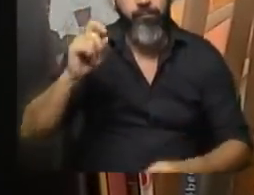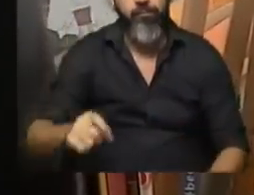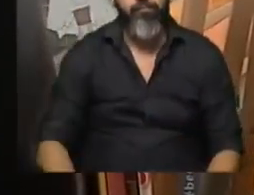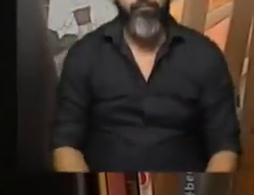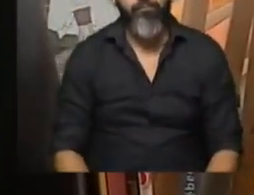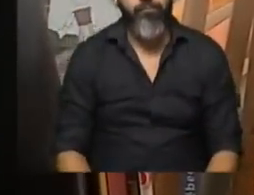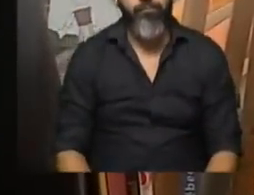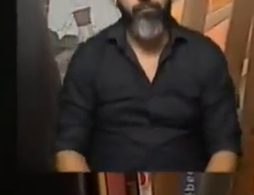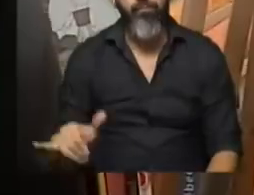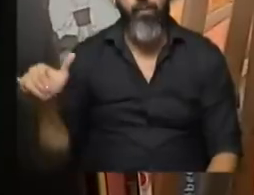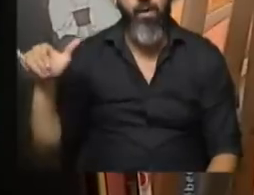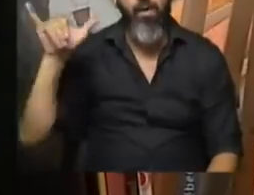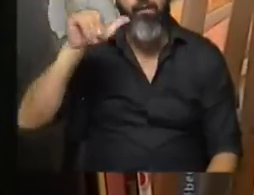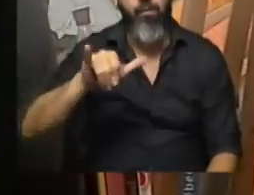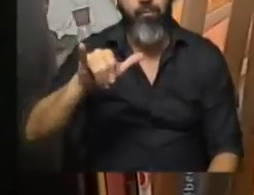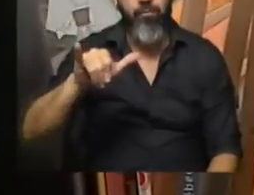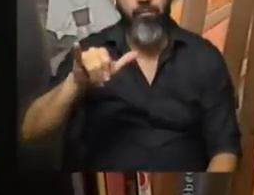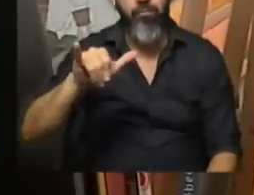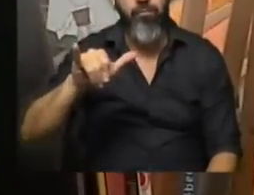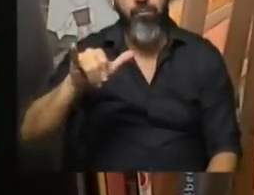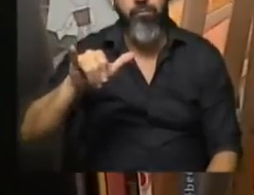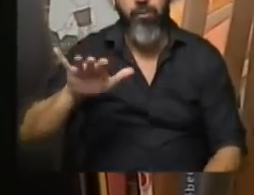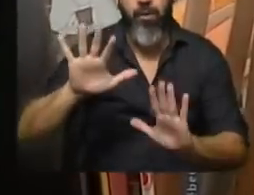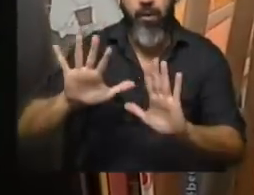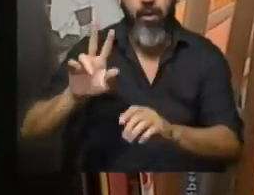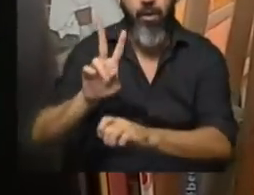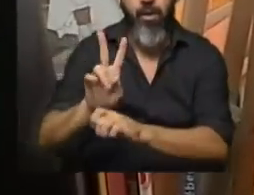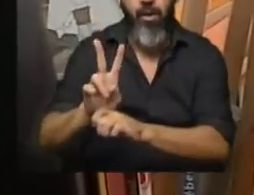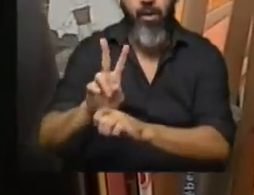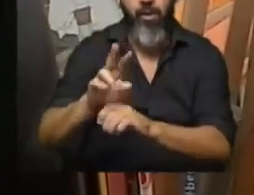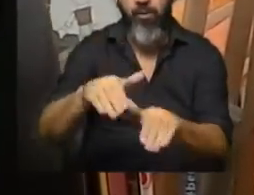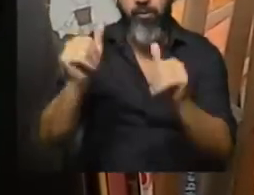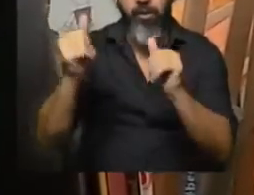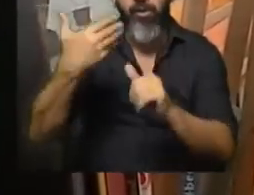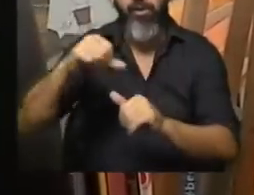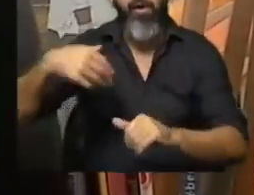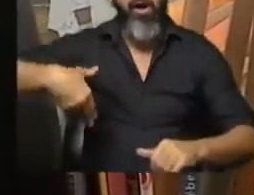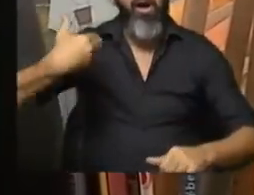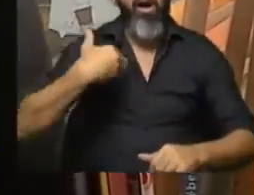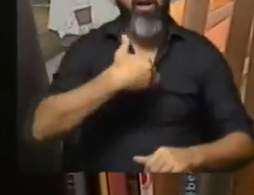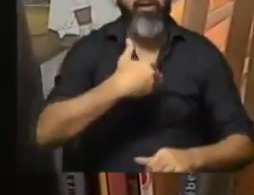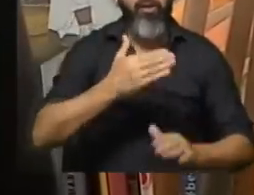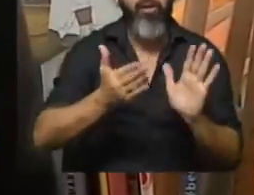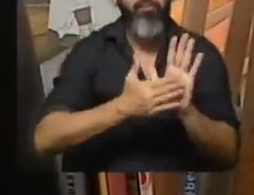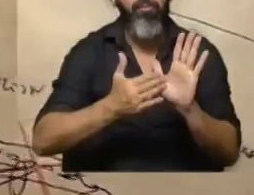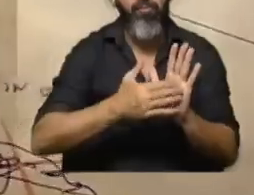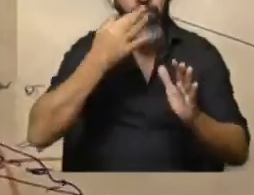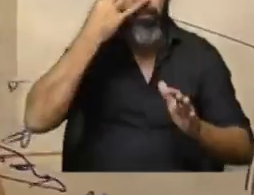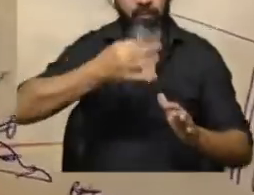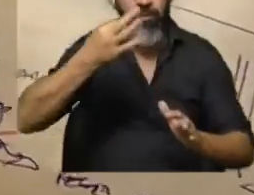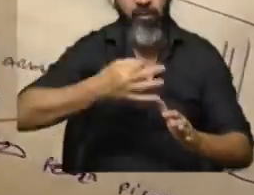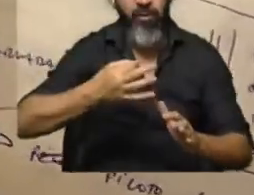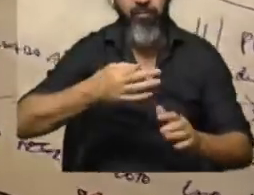ambiciosa que el avión finalmente se se cautela se expropie y se lleve a Argentina para tomarlo como prueba material para